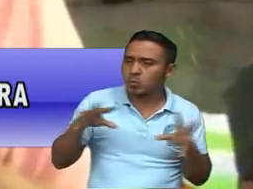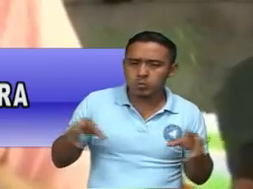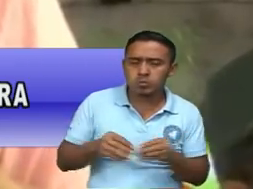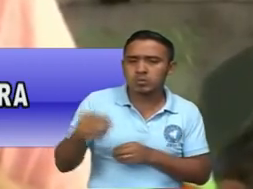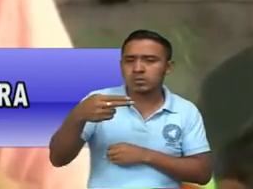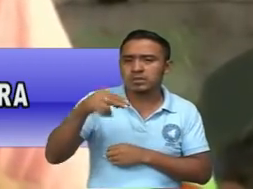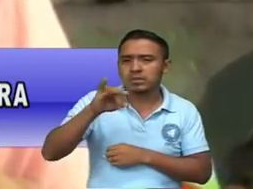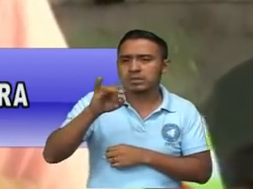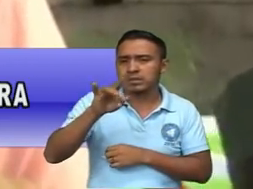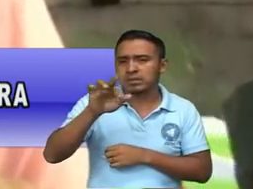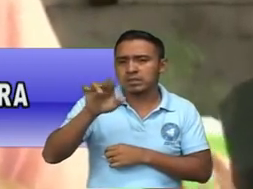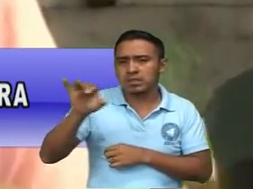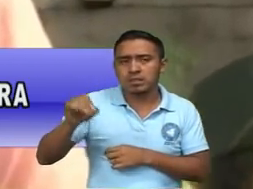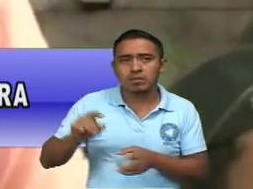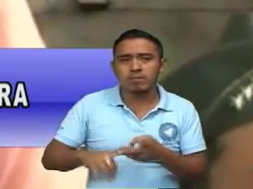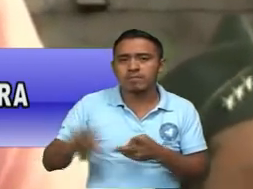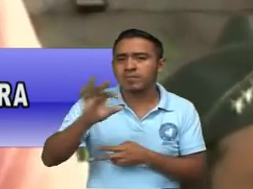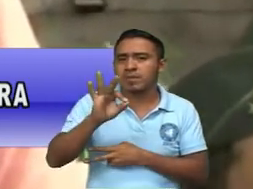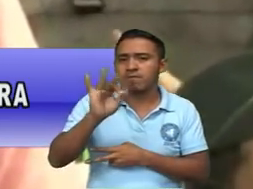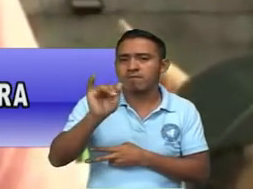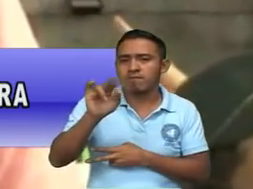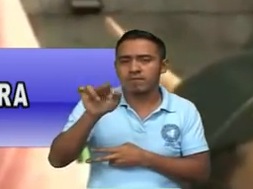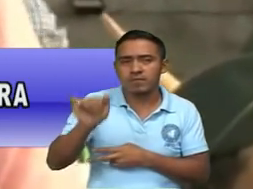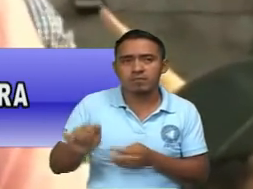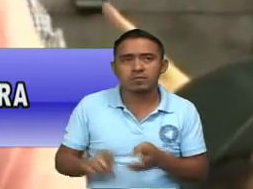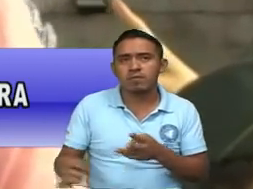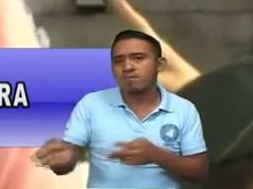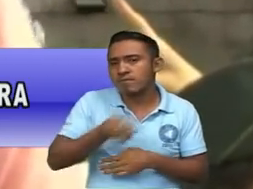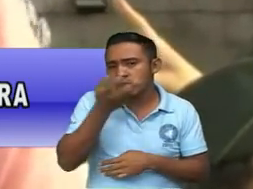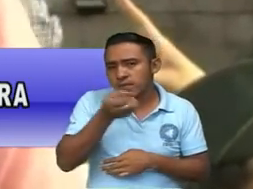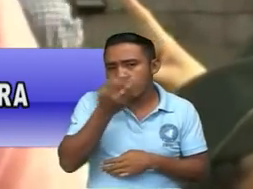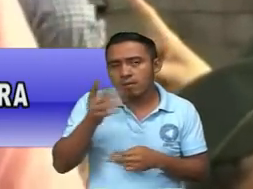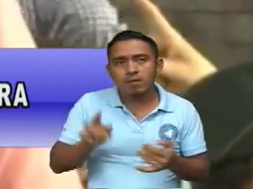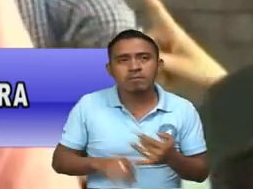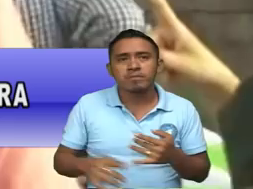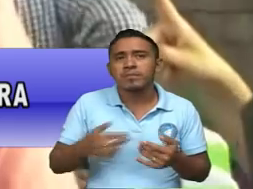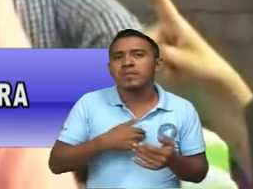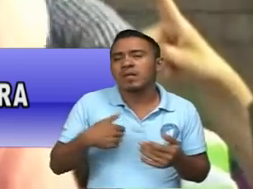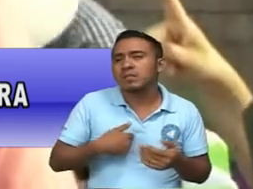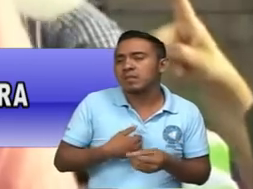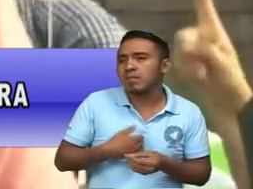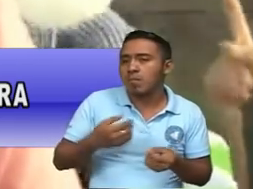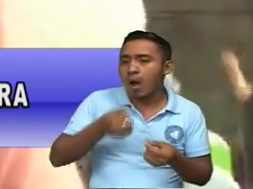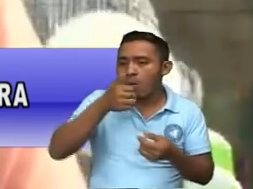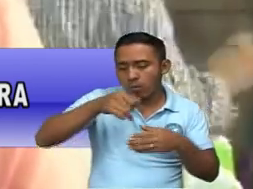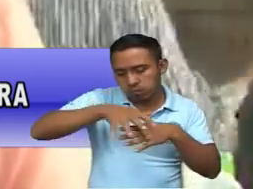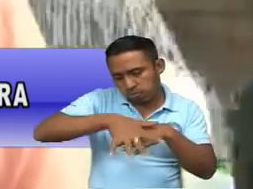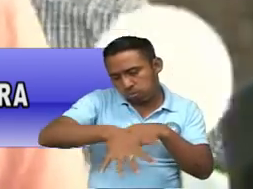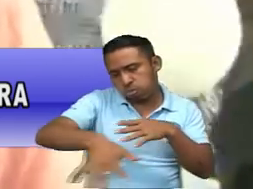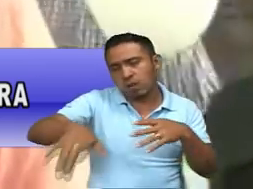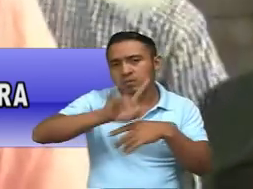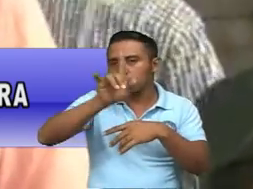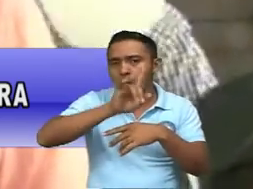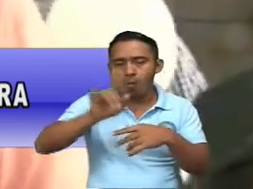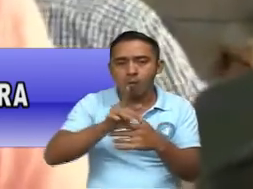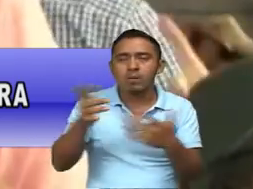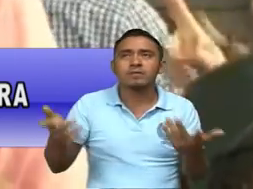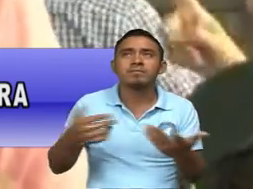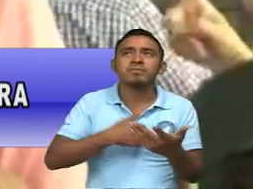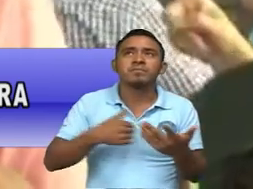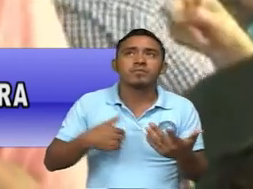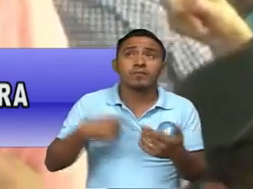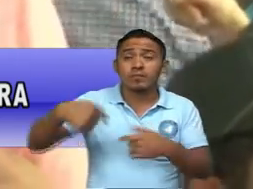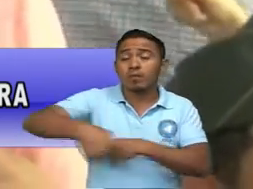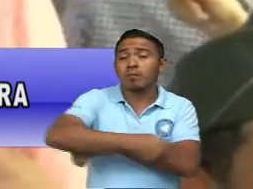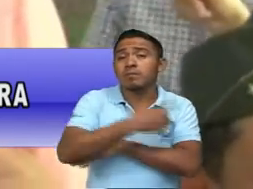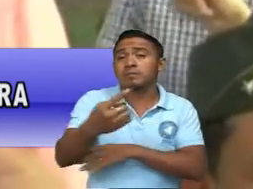con nuestros bosques, con la fauna, con la flora, qué estamos haciendo para evitar el derroche del agua, por ejemplo. Entonces creo que es un día